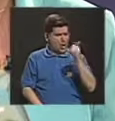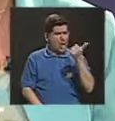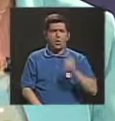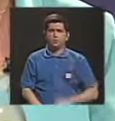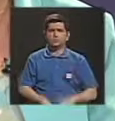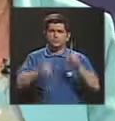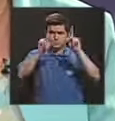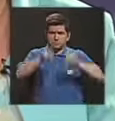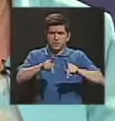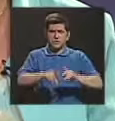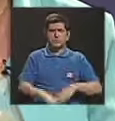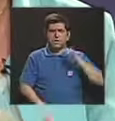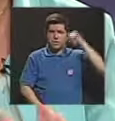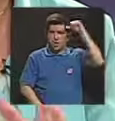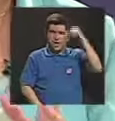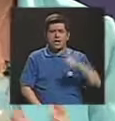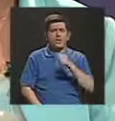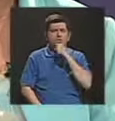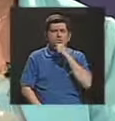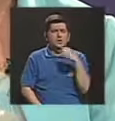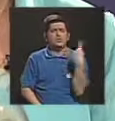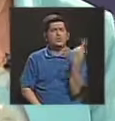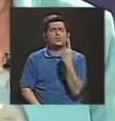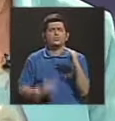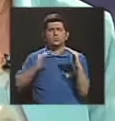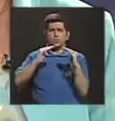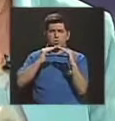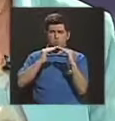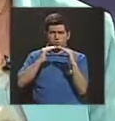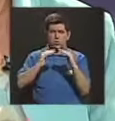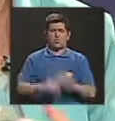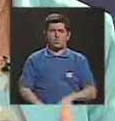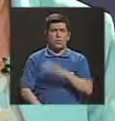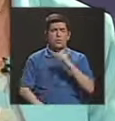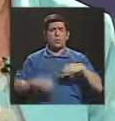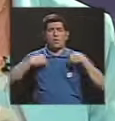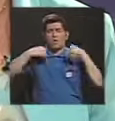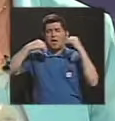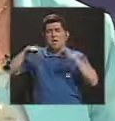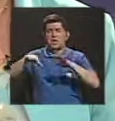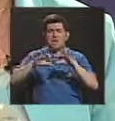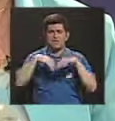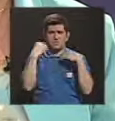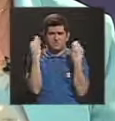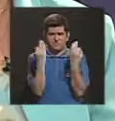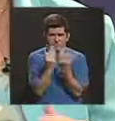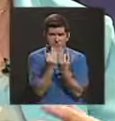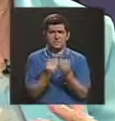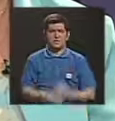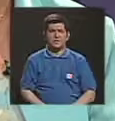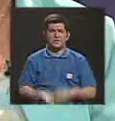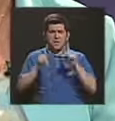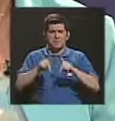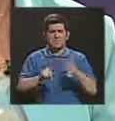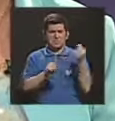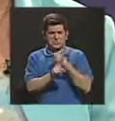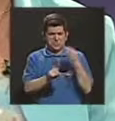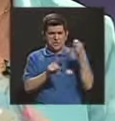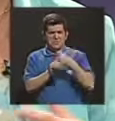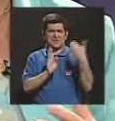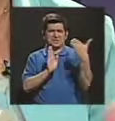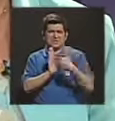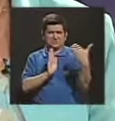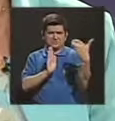ejemplo, un adulto mayor que vive solo, que está abandonado por sus familiares, que ha sido maltratado,